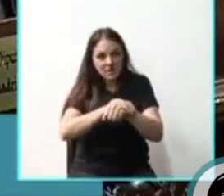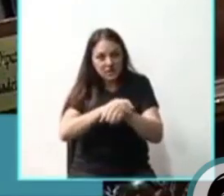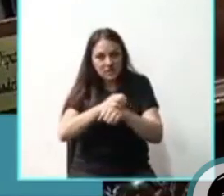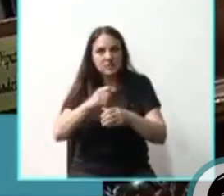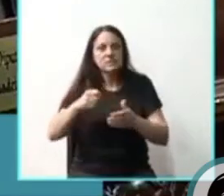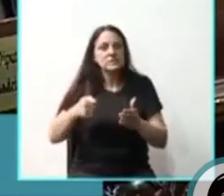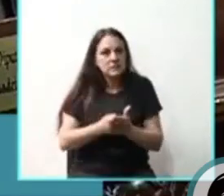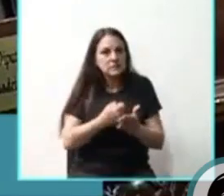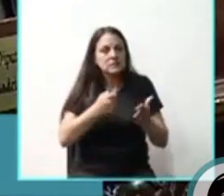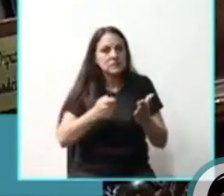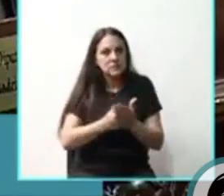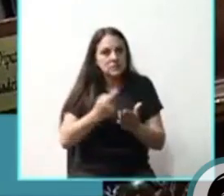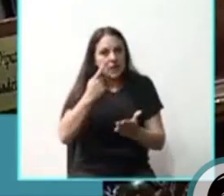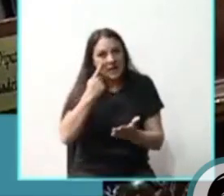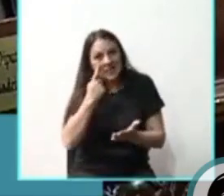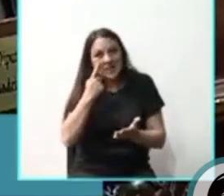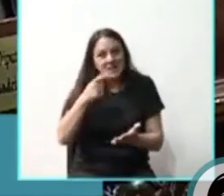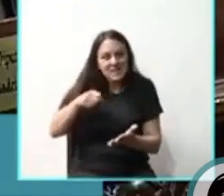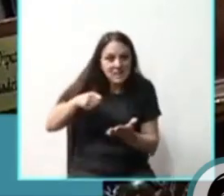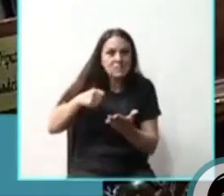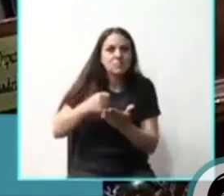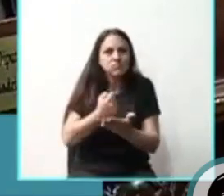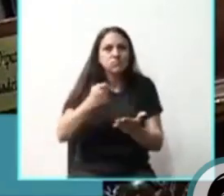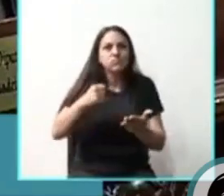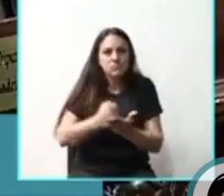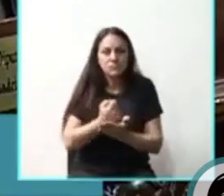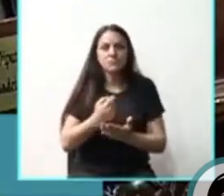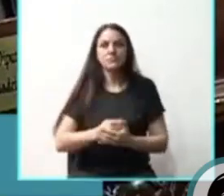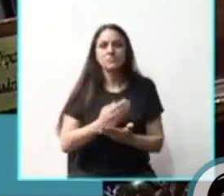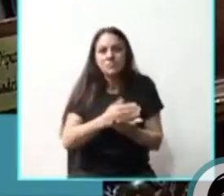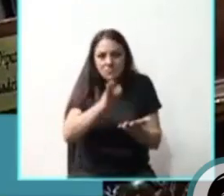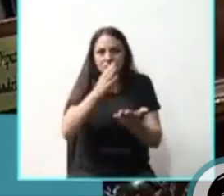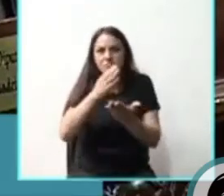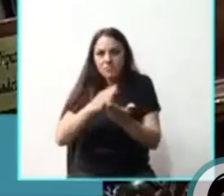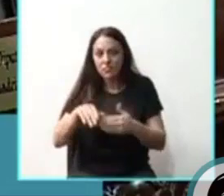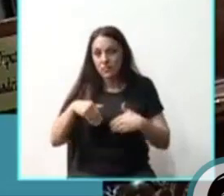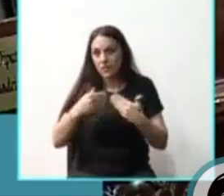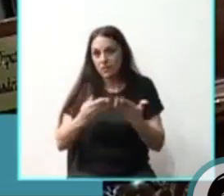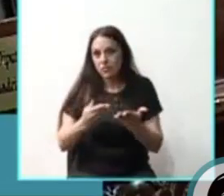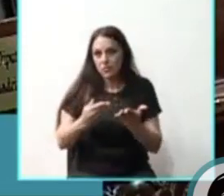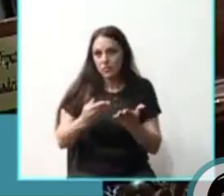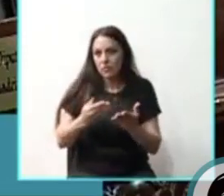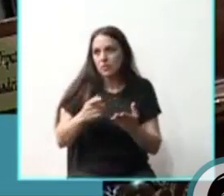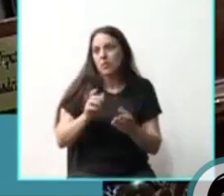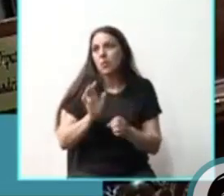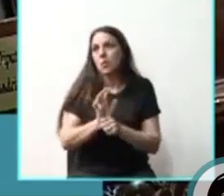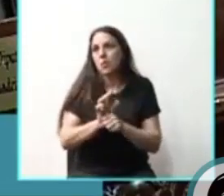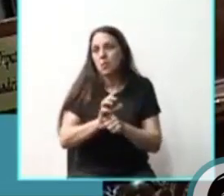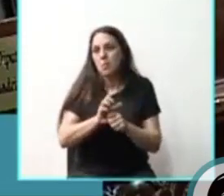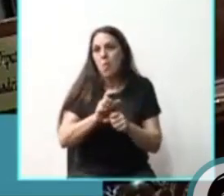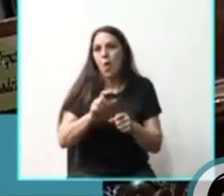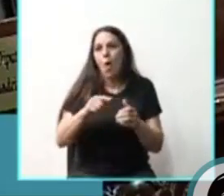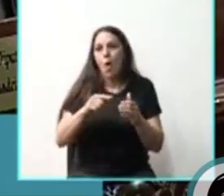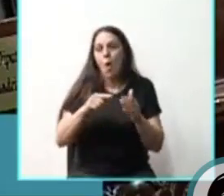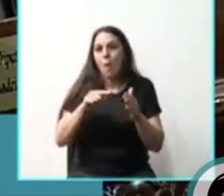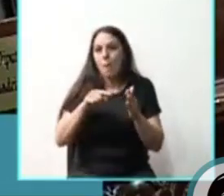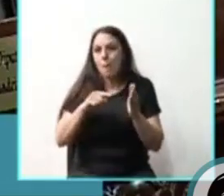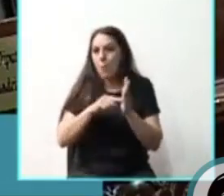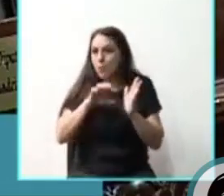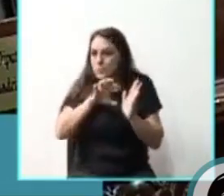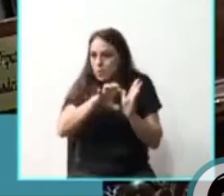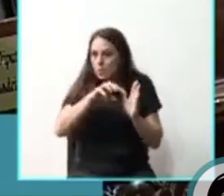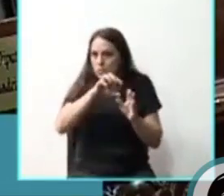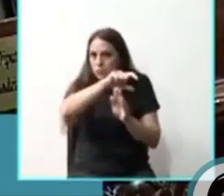intendentes empujan y así te reciben en el tercer o cuarto cordón de la provincia de buenos aires